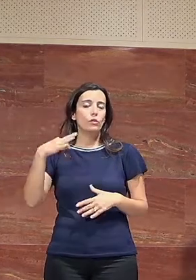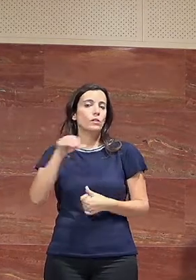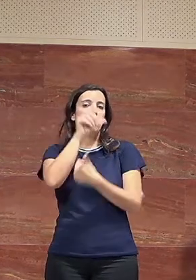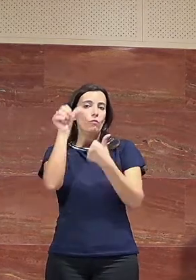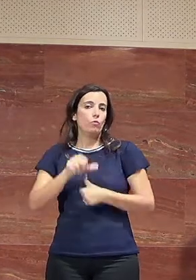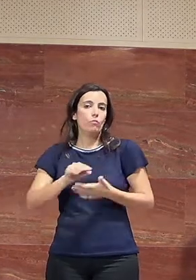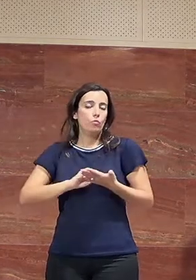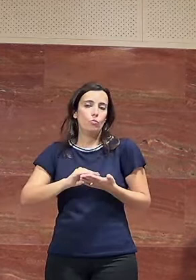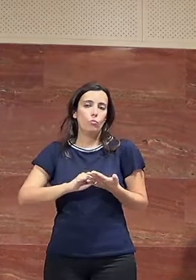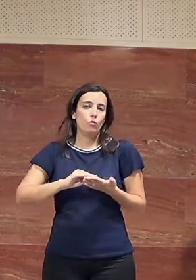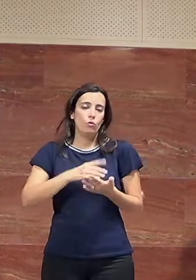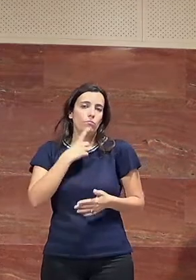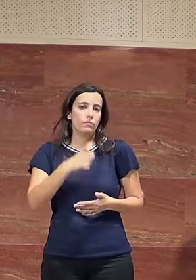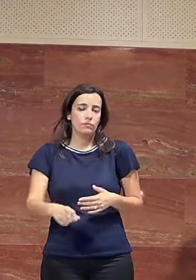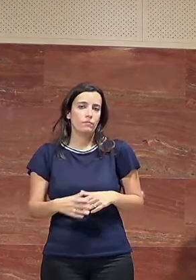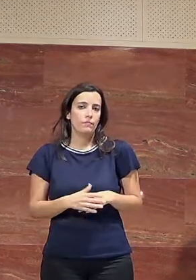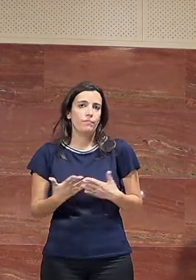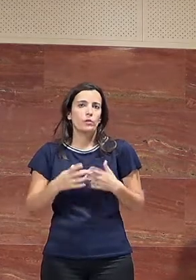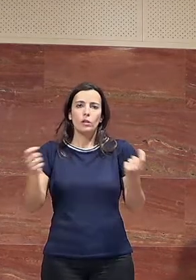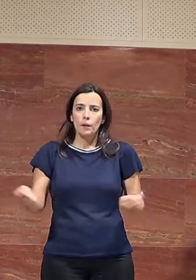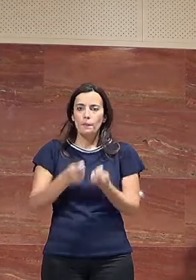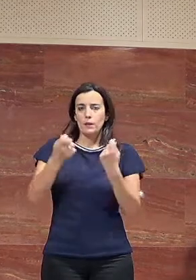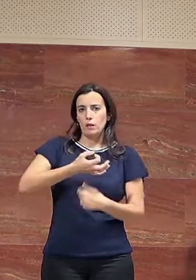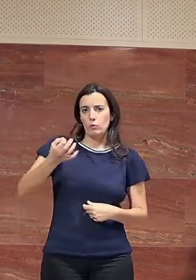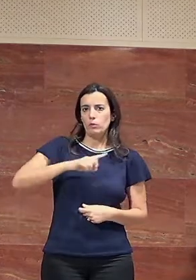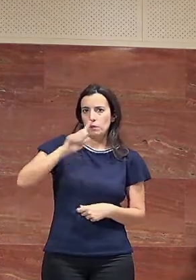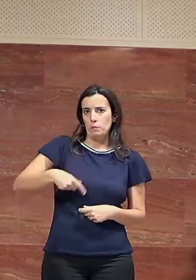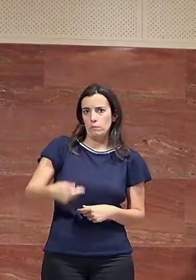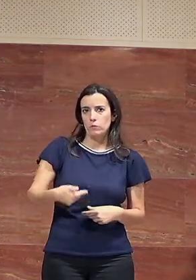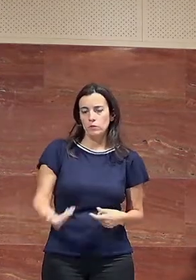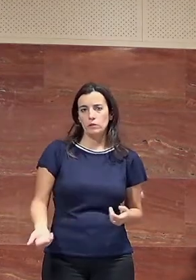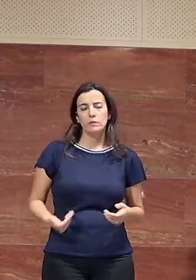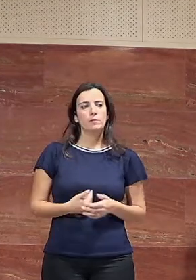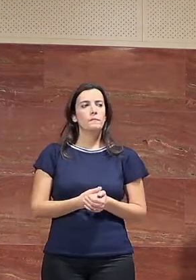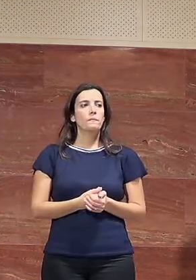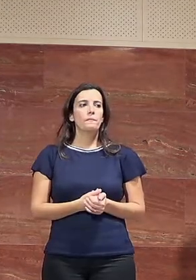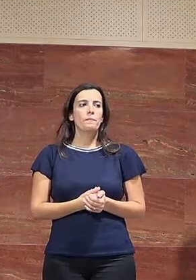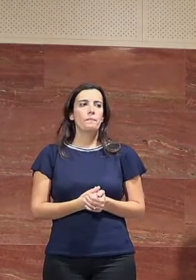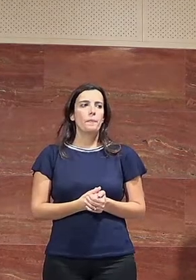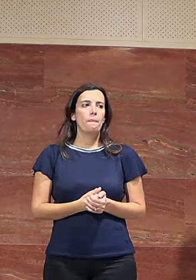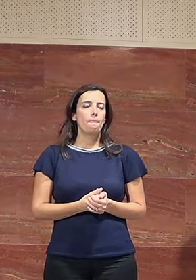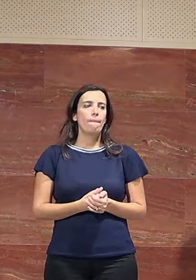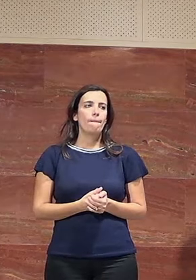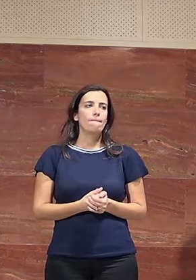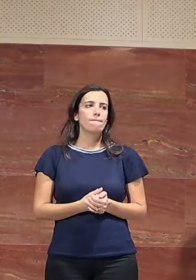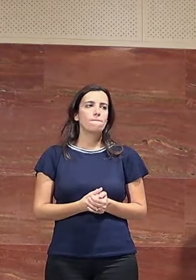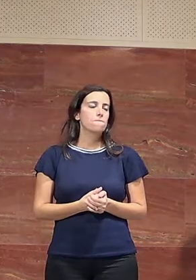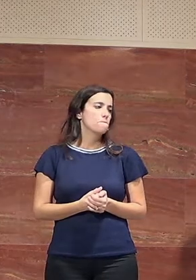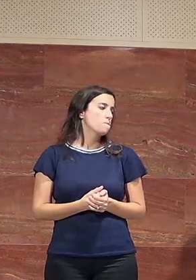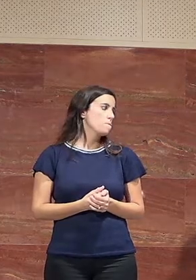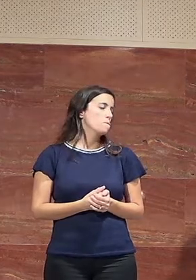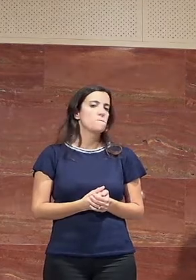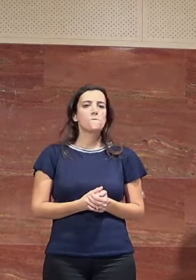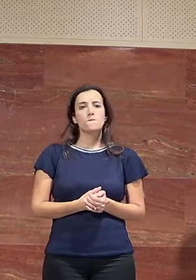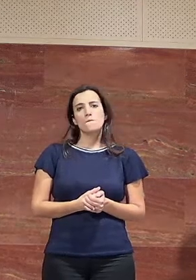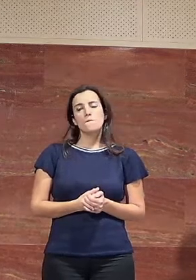la única solución, ¿no? Probablemente una campaña adecuada también tendría su eficacia. Pero bueno, complicado. Bueno, yo voy a llevar